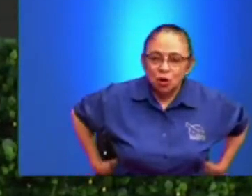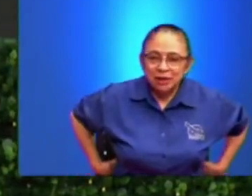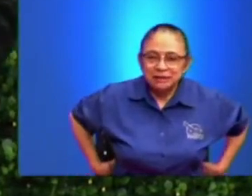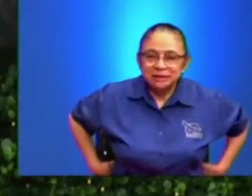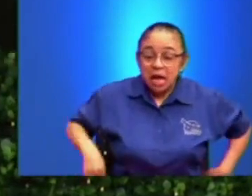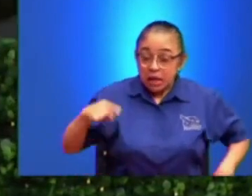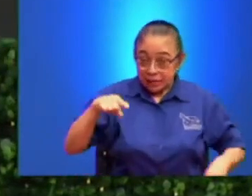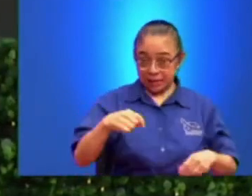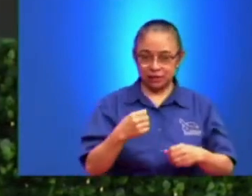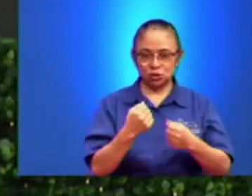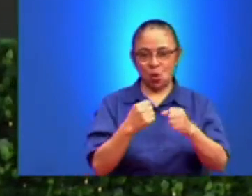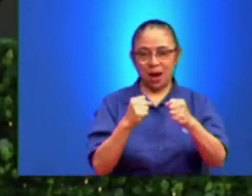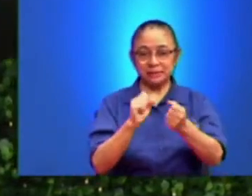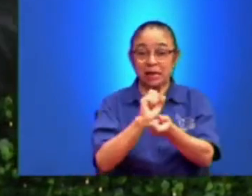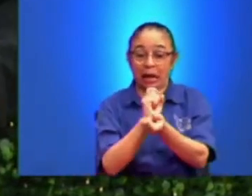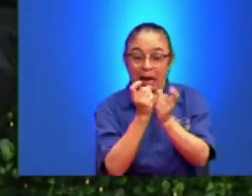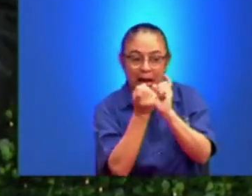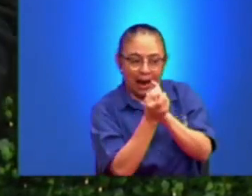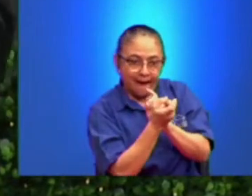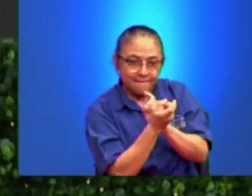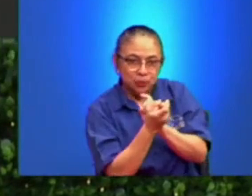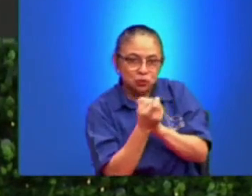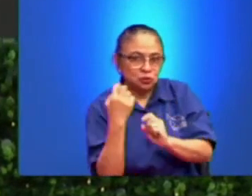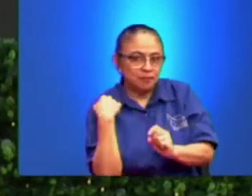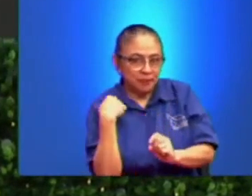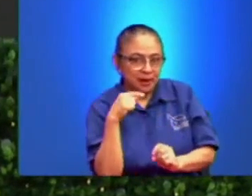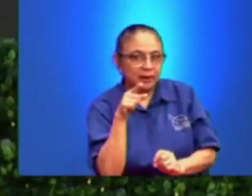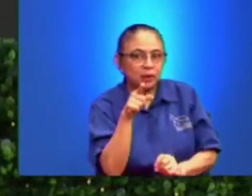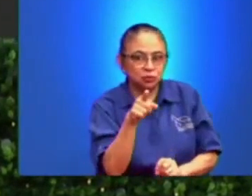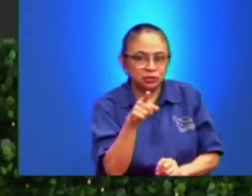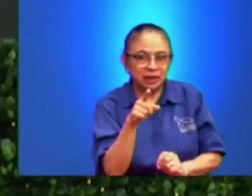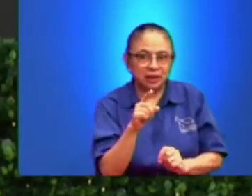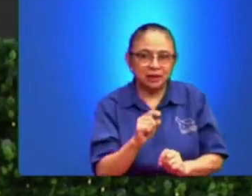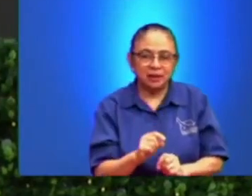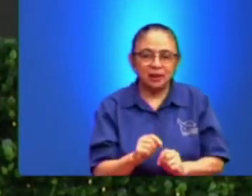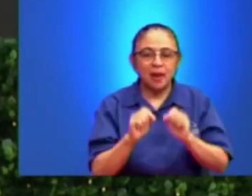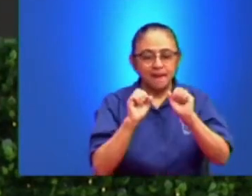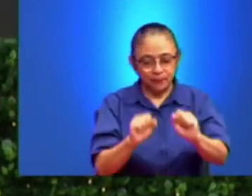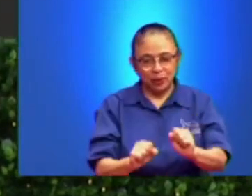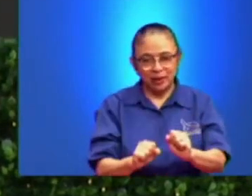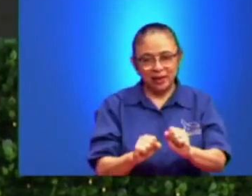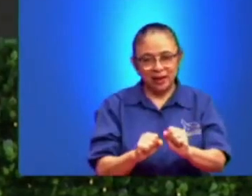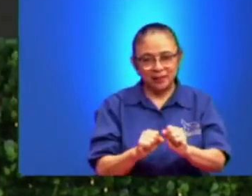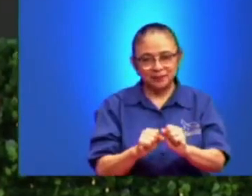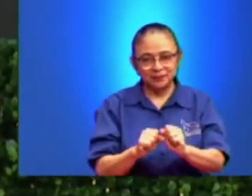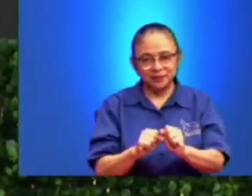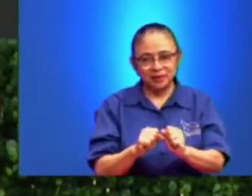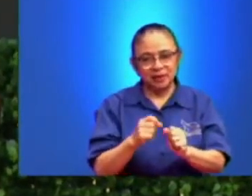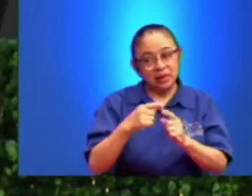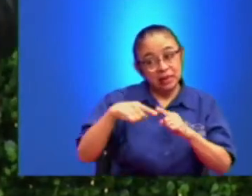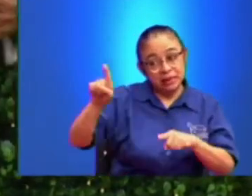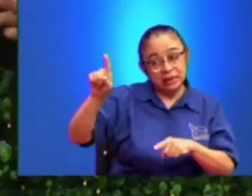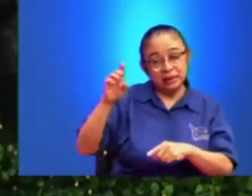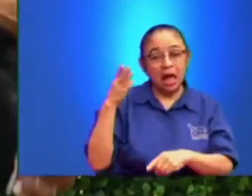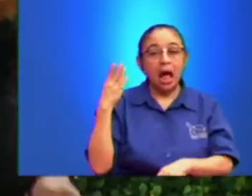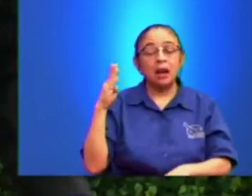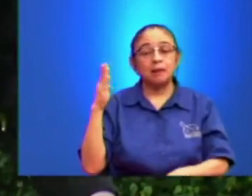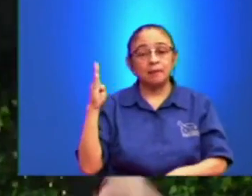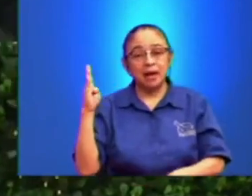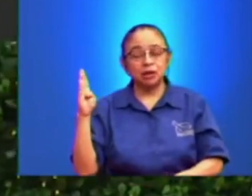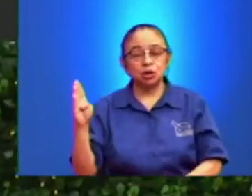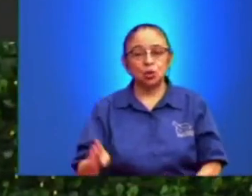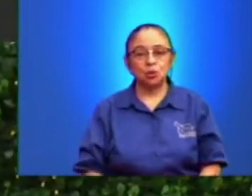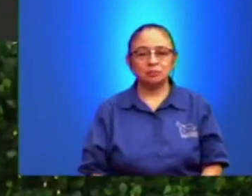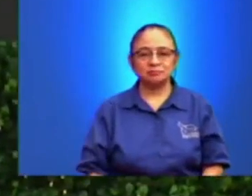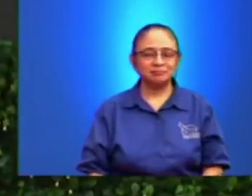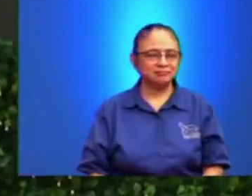biológico ahí para ver que deja ir y que retiene se va el magnesio se queda el